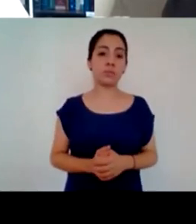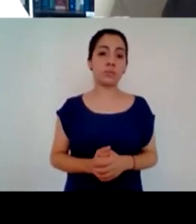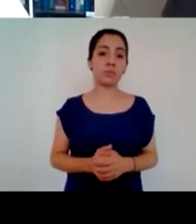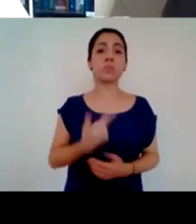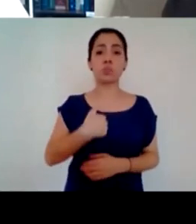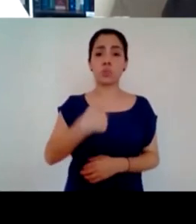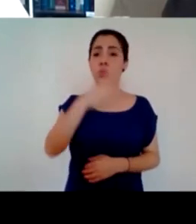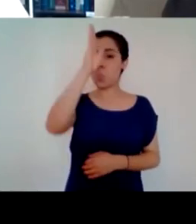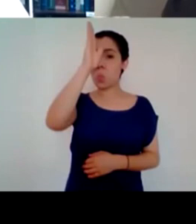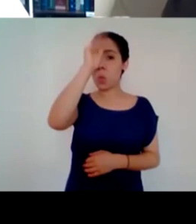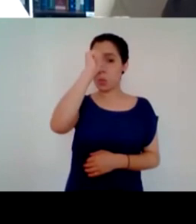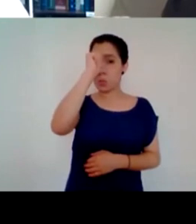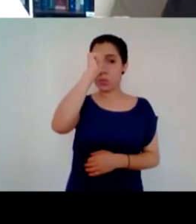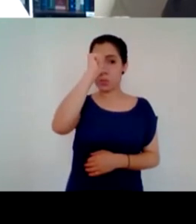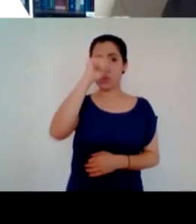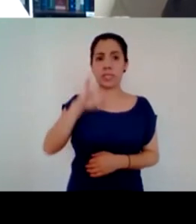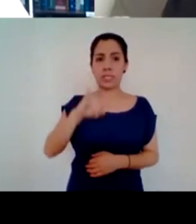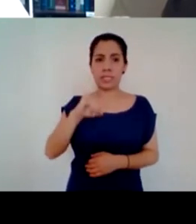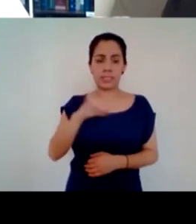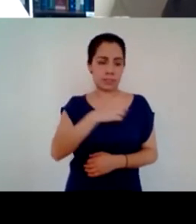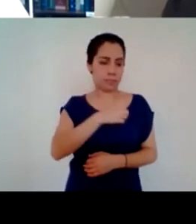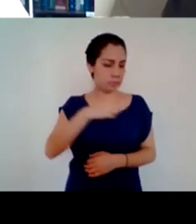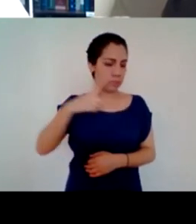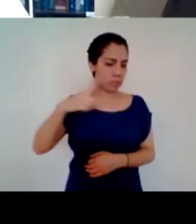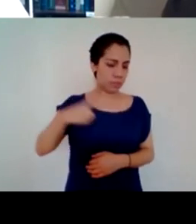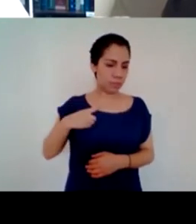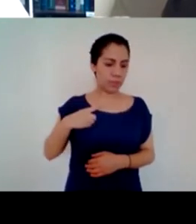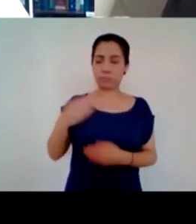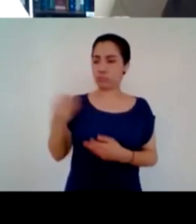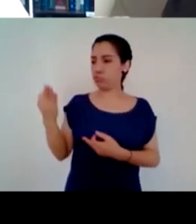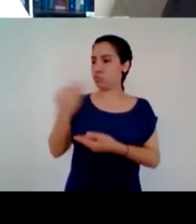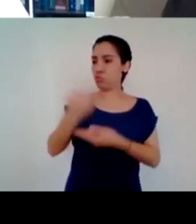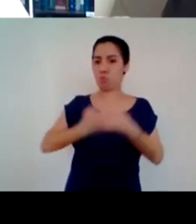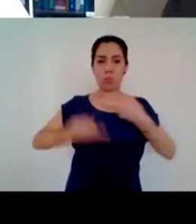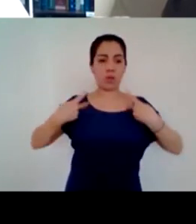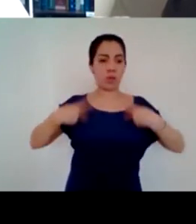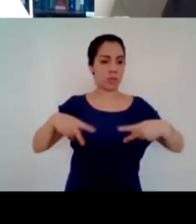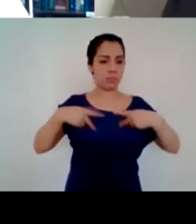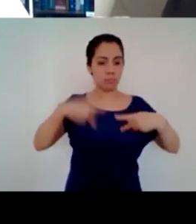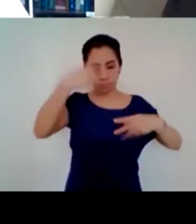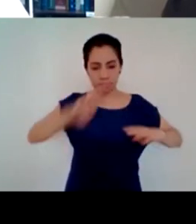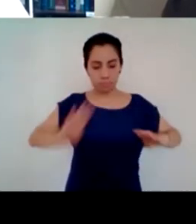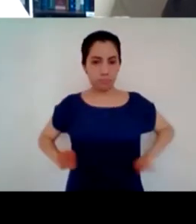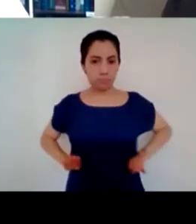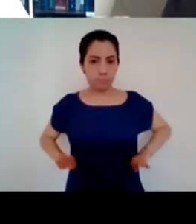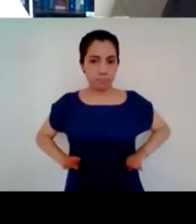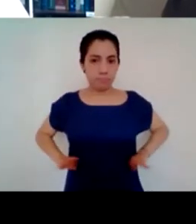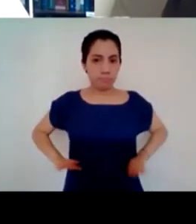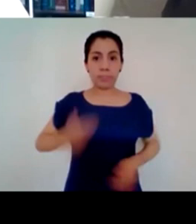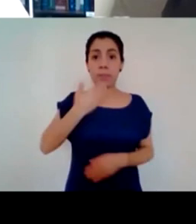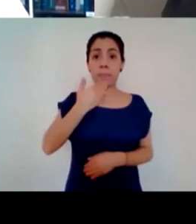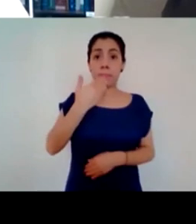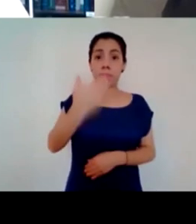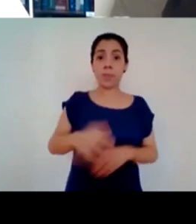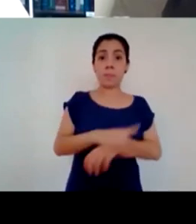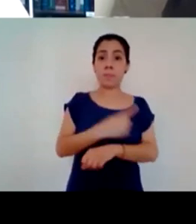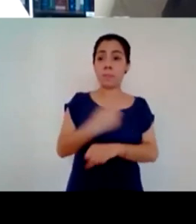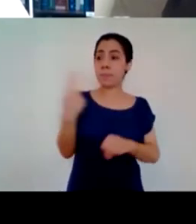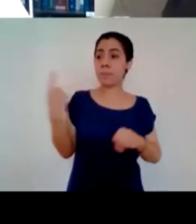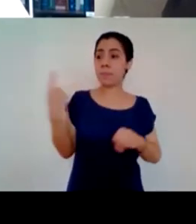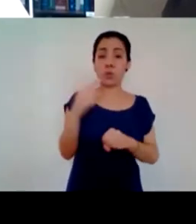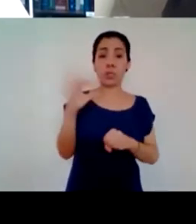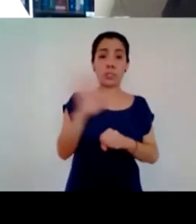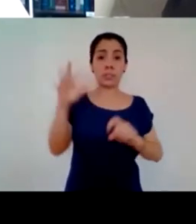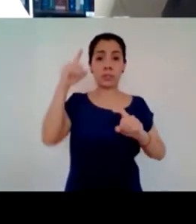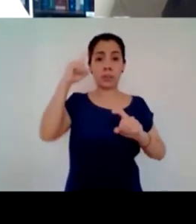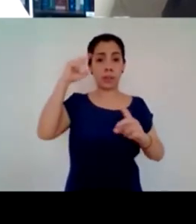de bien, magistrado, ¿eh? Creo que esto está muy sujeto a nuestras creencias y a nuestra cosmovisión e idiosincrasia.